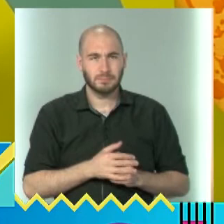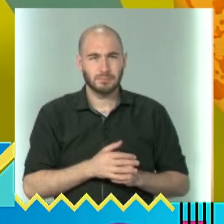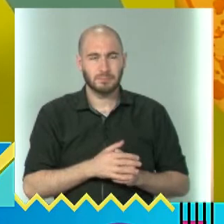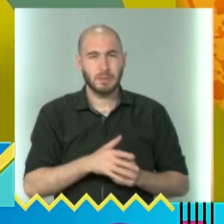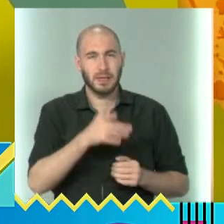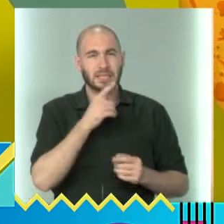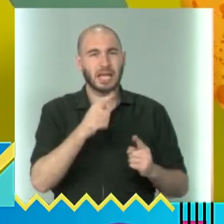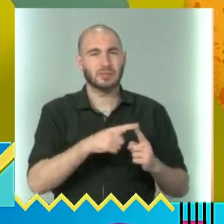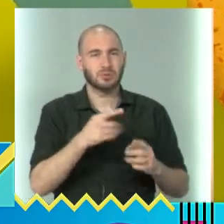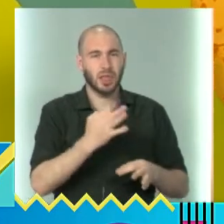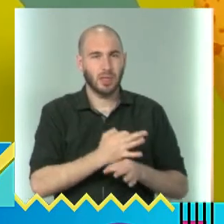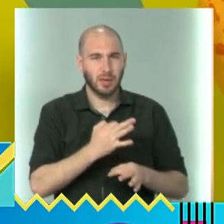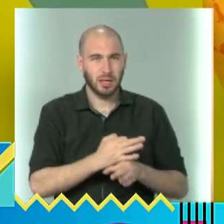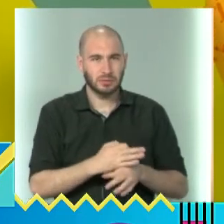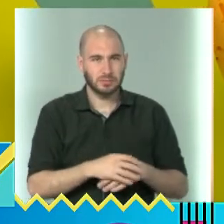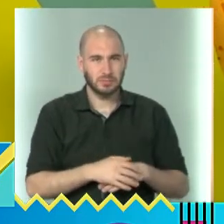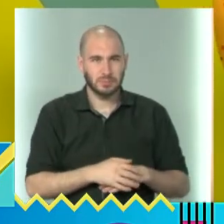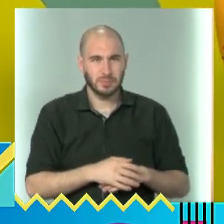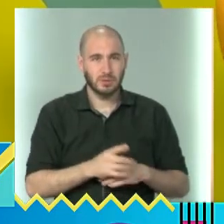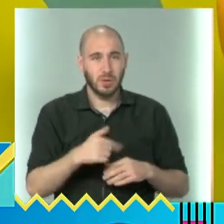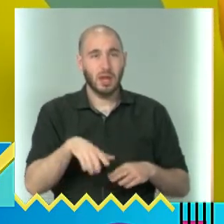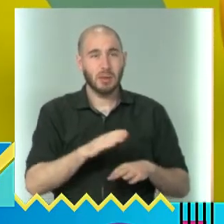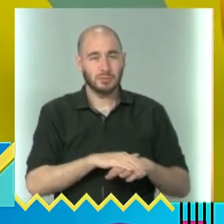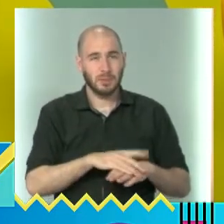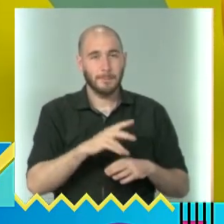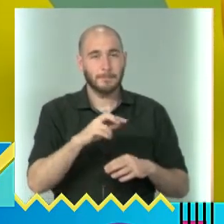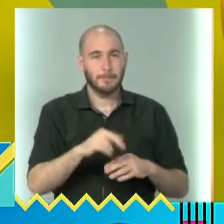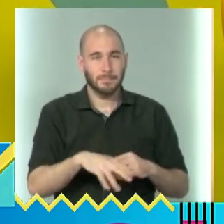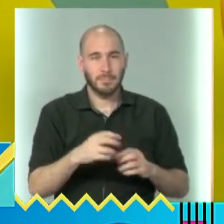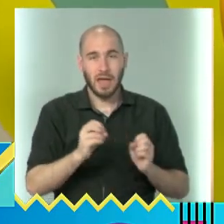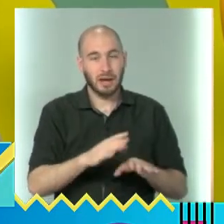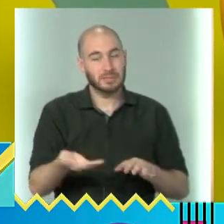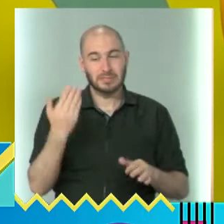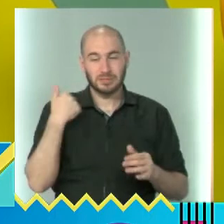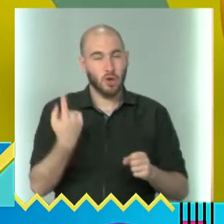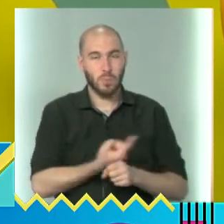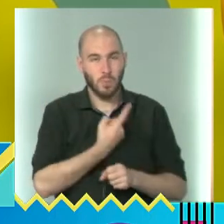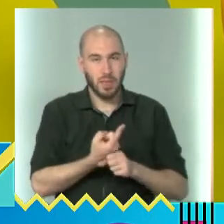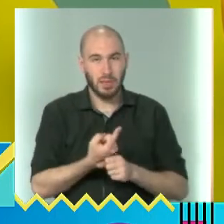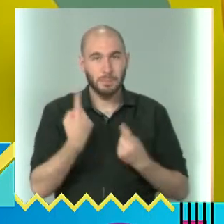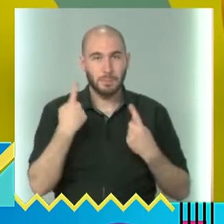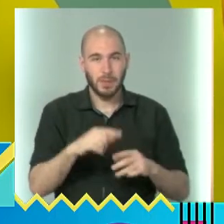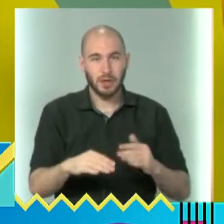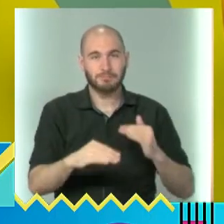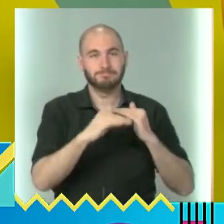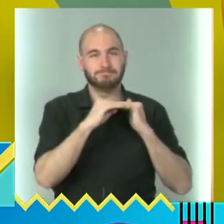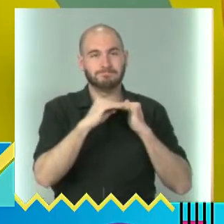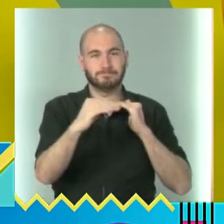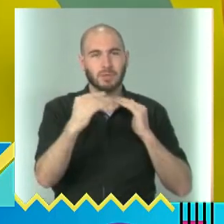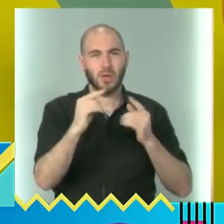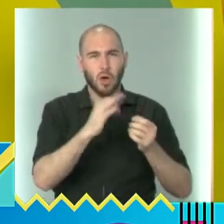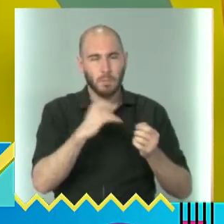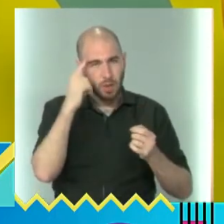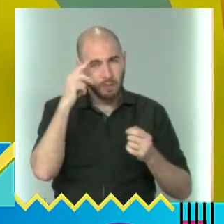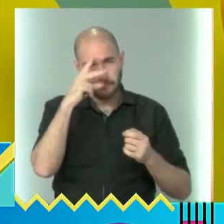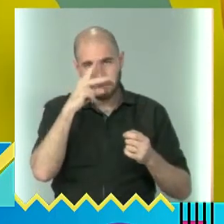creo que las instituciones de educación deberían hacerse cargo del problema. No hay forma de volver atrás, pero intentar sostener puntos de vista,